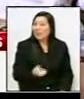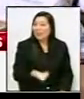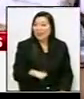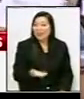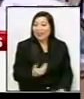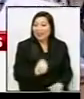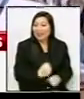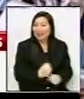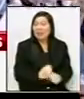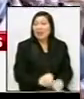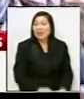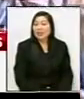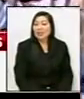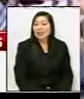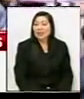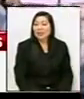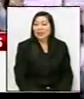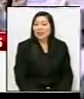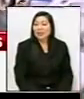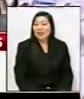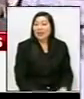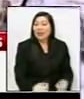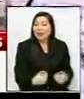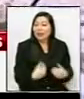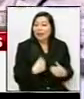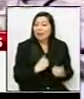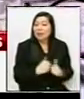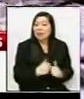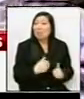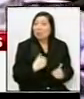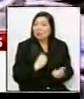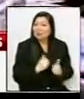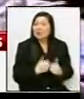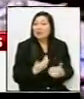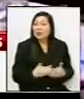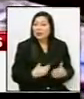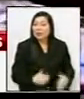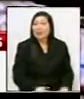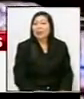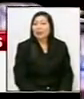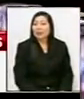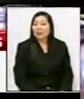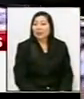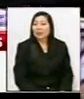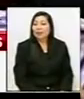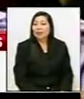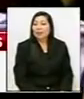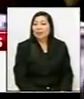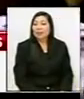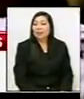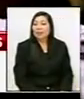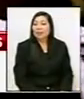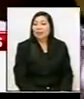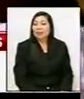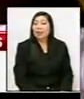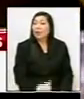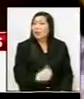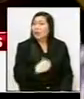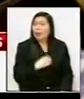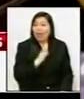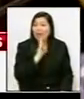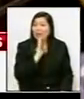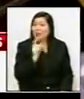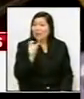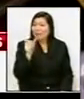en función. Entonces es un tema que lo tenemos que corregir y se puede corregir en el informe, señor presidente. Por eso, por si acaso, presidente, yo no estoy hablando de